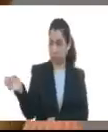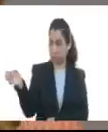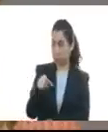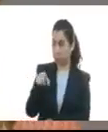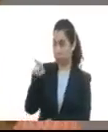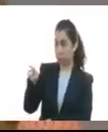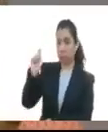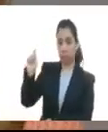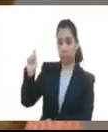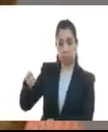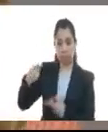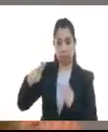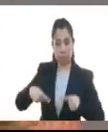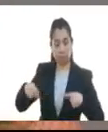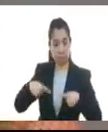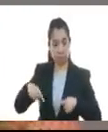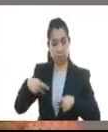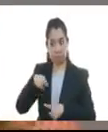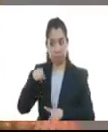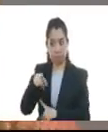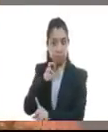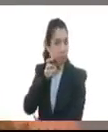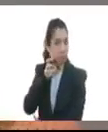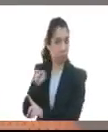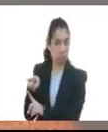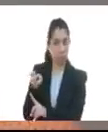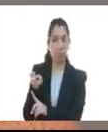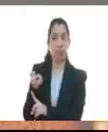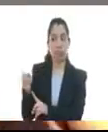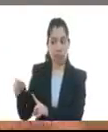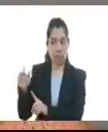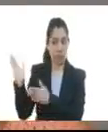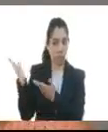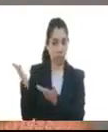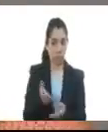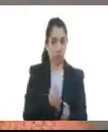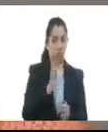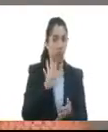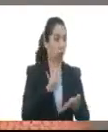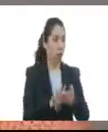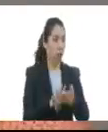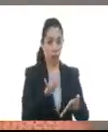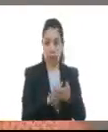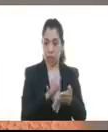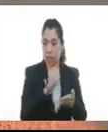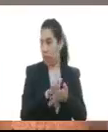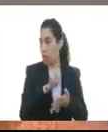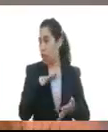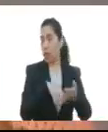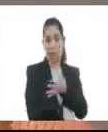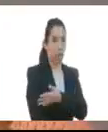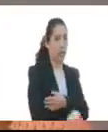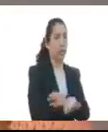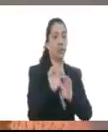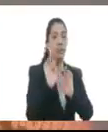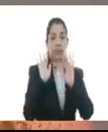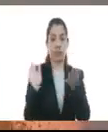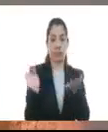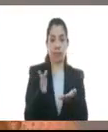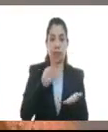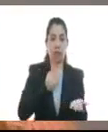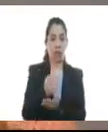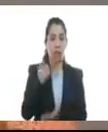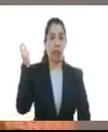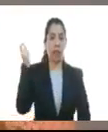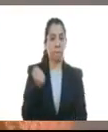boletinando que ya llegó a la cárcel y boletinando que ya lo metieron, que ya le dictaron sentencia, ¿no? Pero ¿qué pasa